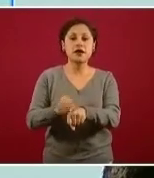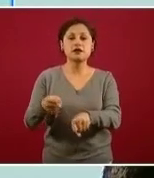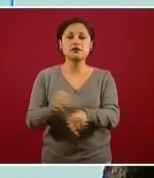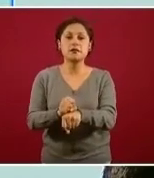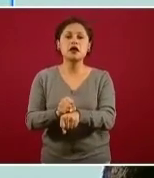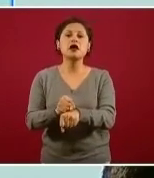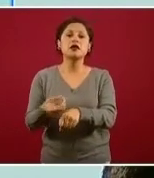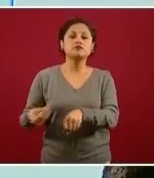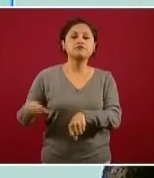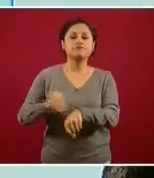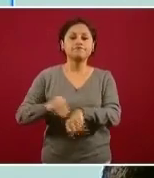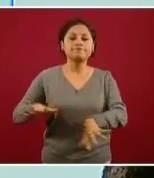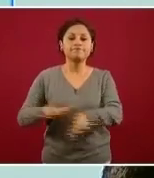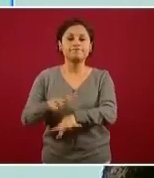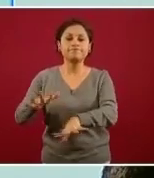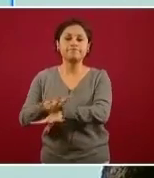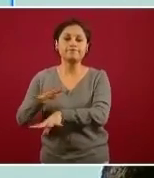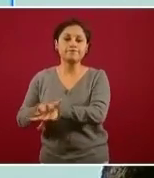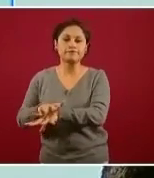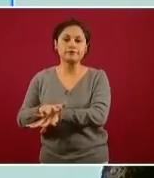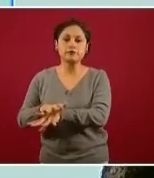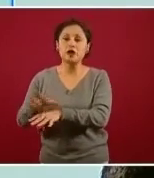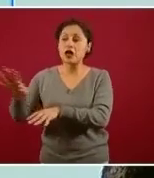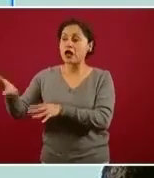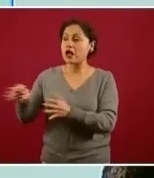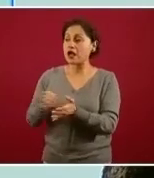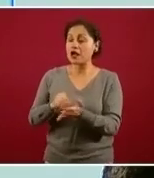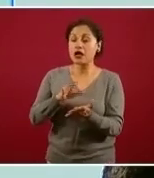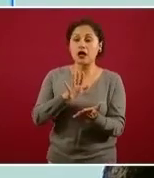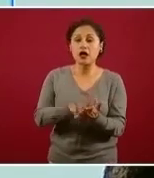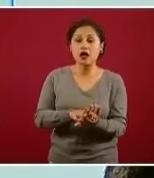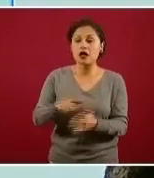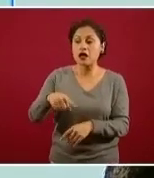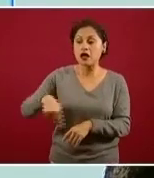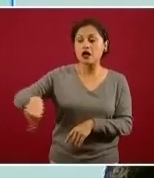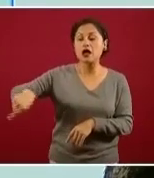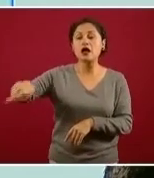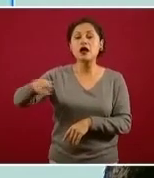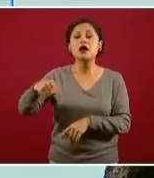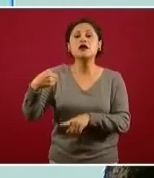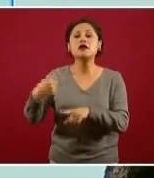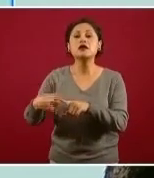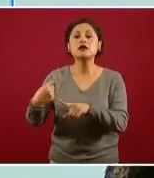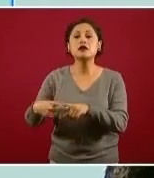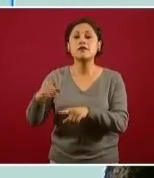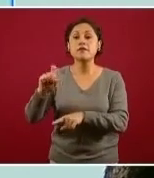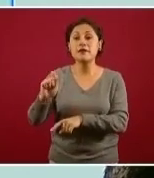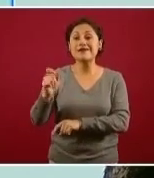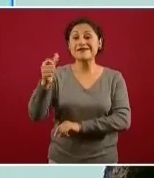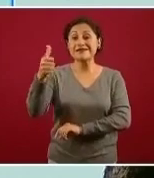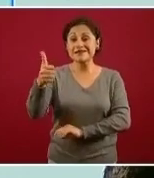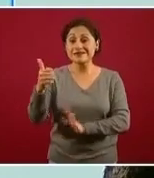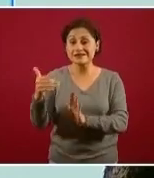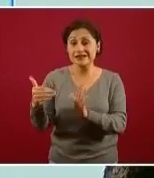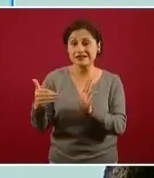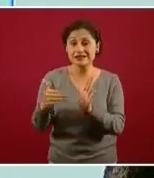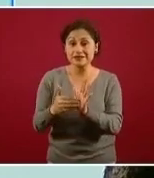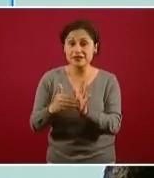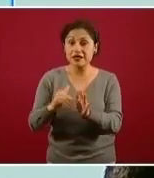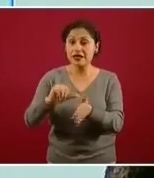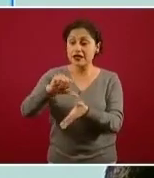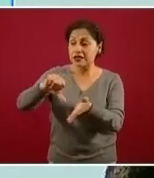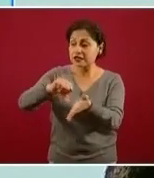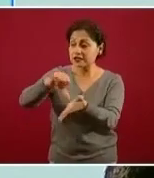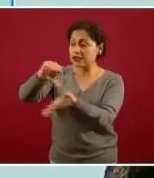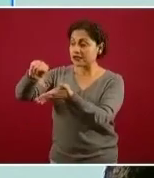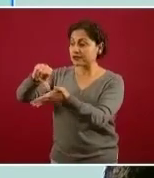con la notificación de casos que proviene de más de 26,000 unidades de atención de salud